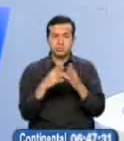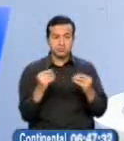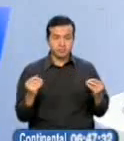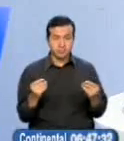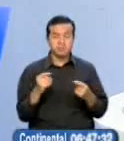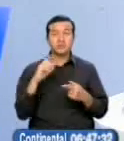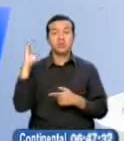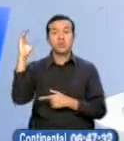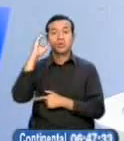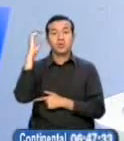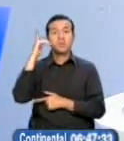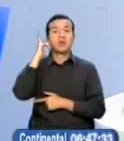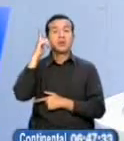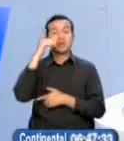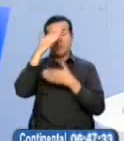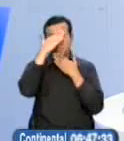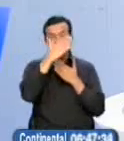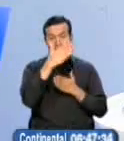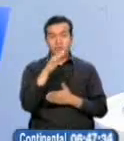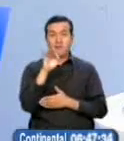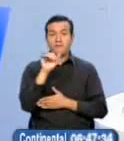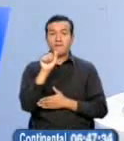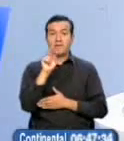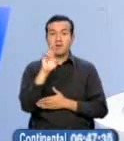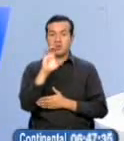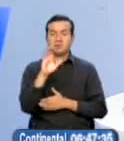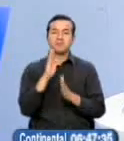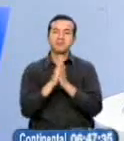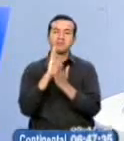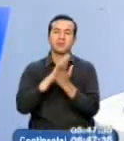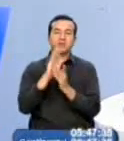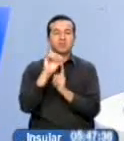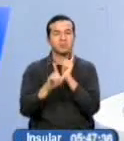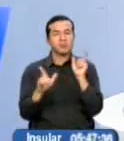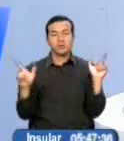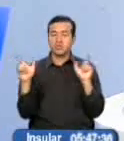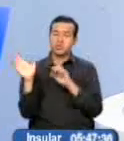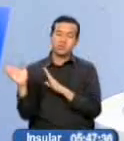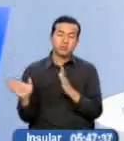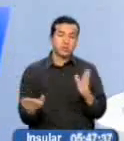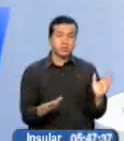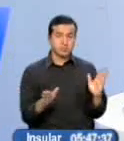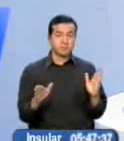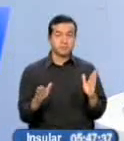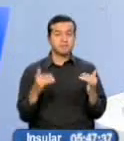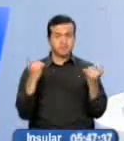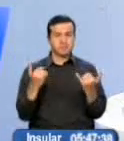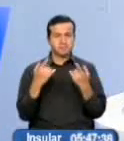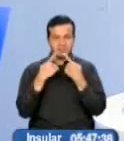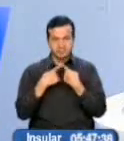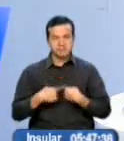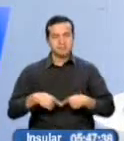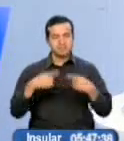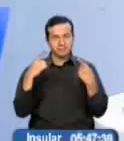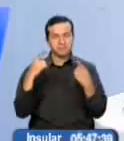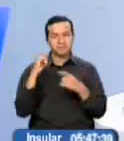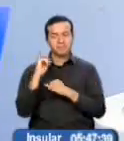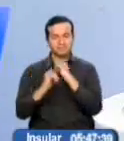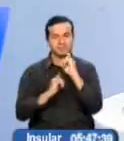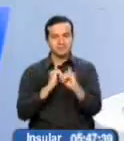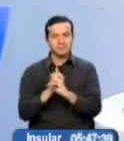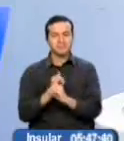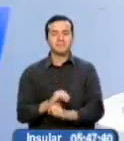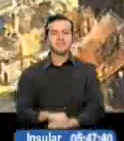Mientras tanto, en Colombia, los líderes de la guerrilla de las FARC pidieron perdón a las víctimas del conflicto armado. Aquí nuestro resumen habitual de noticias